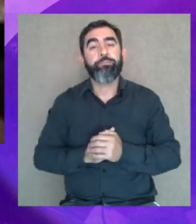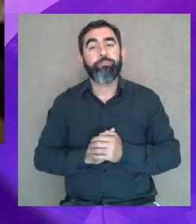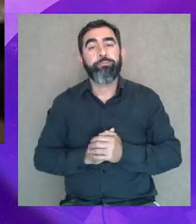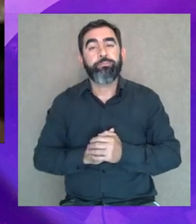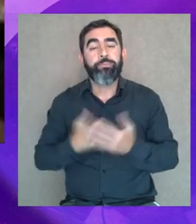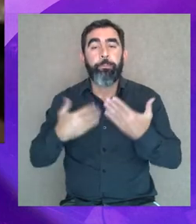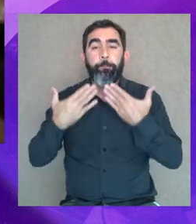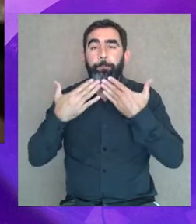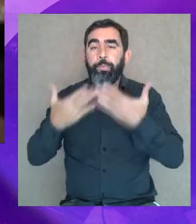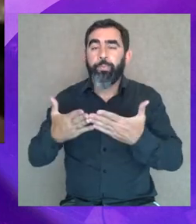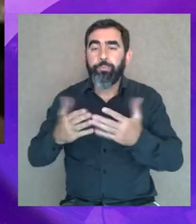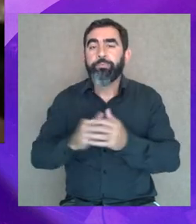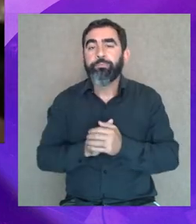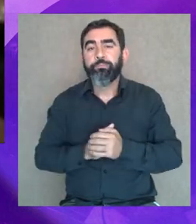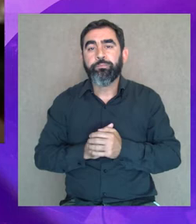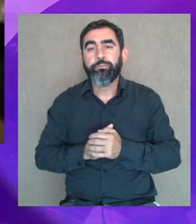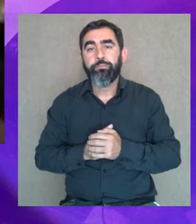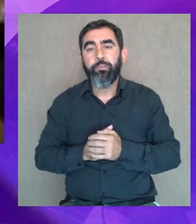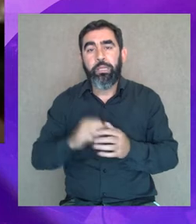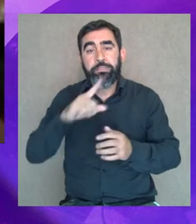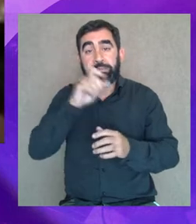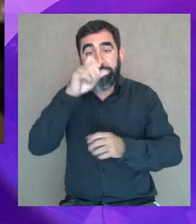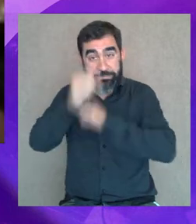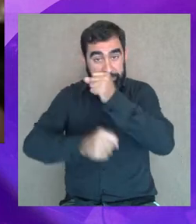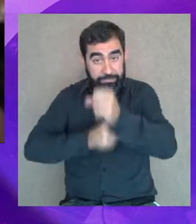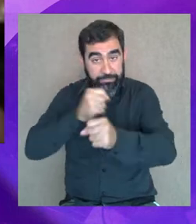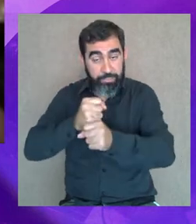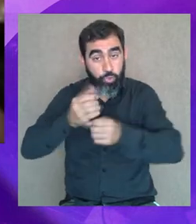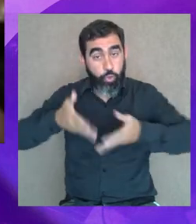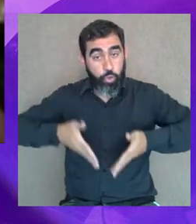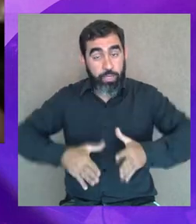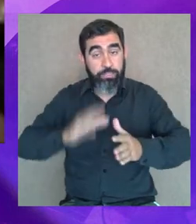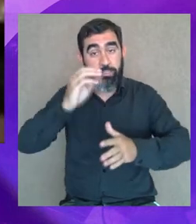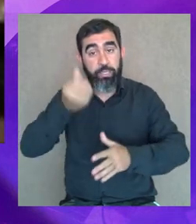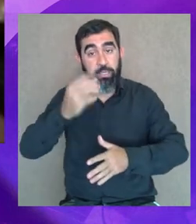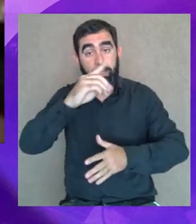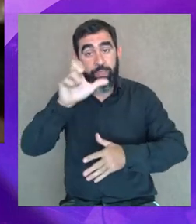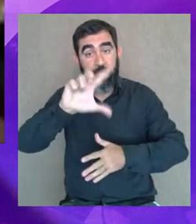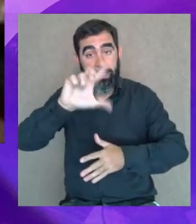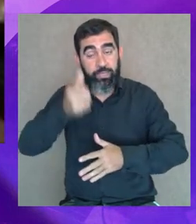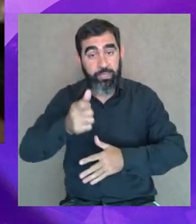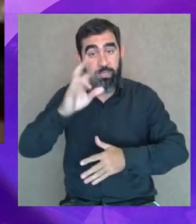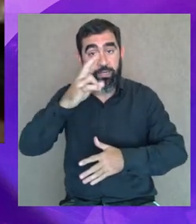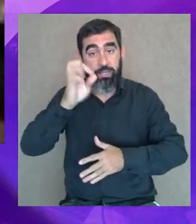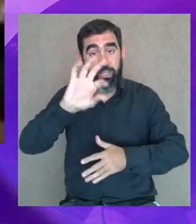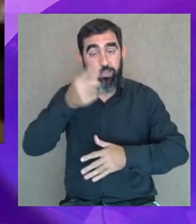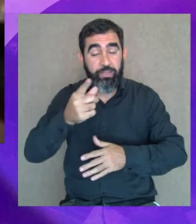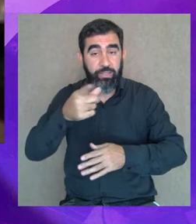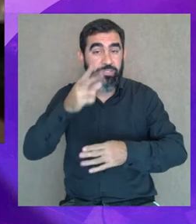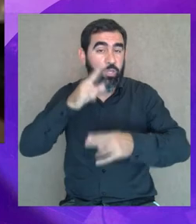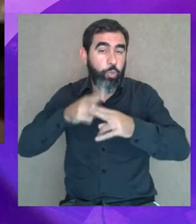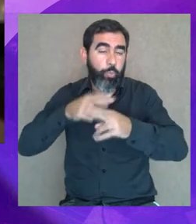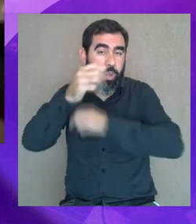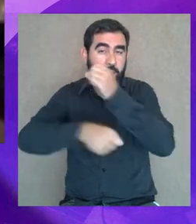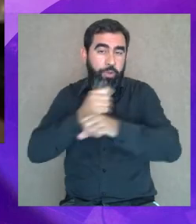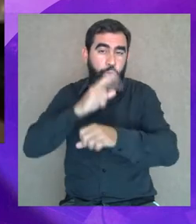siguiente pregunta a 100 años del nacimiento de adela reta el sobre ha dado su nombre a la temporada